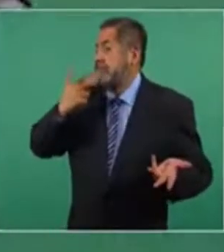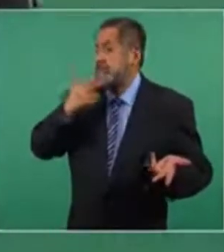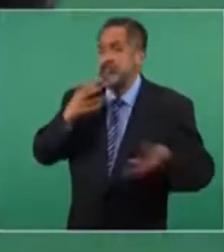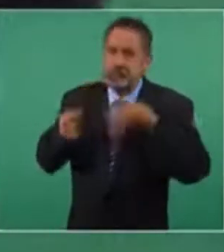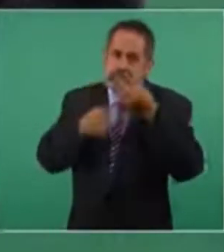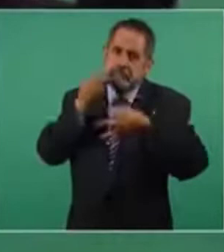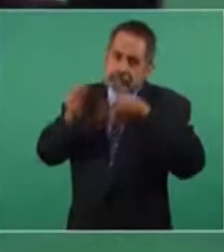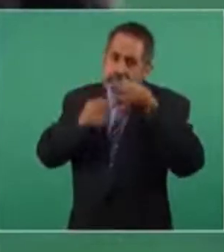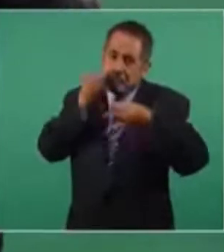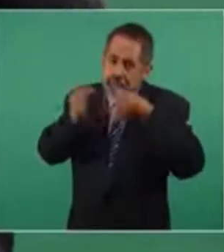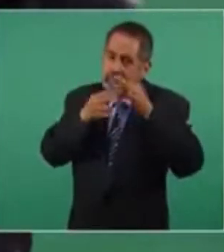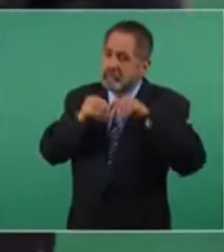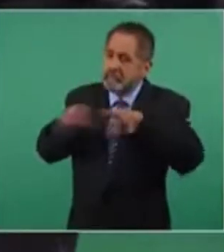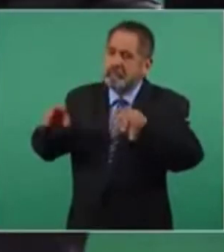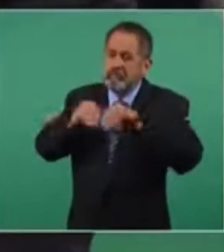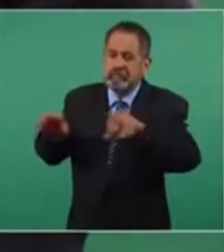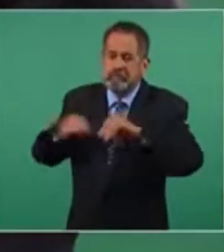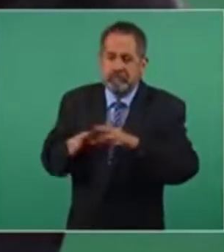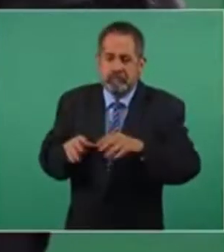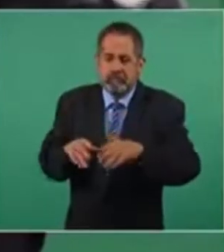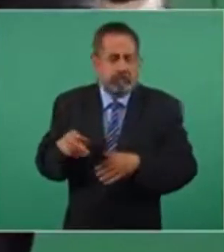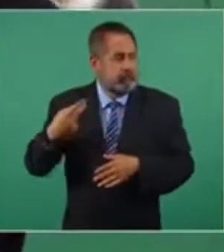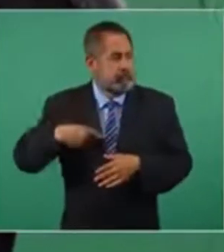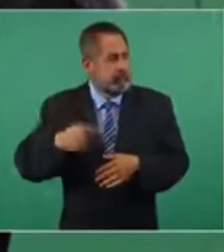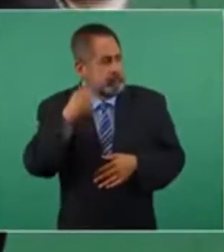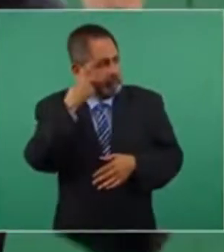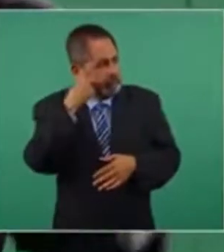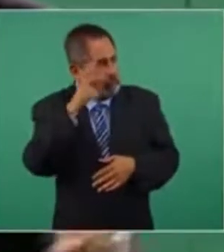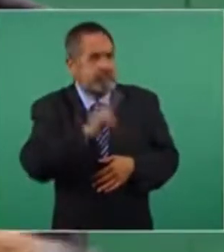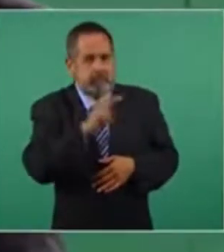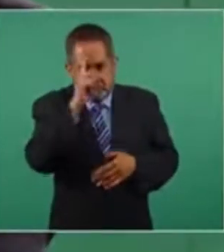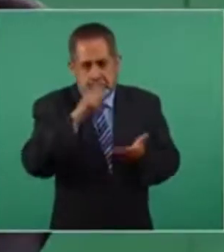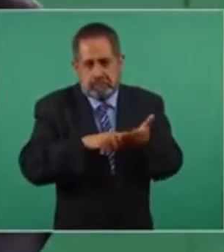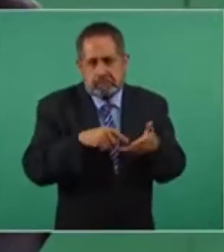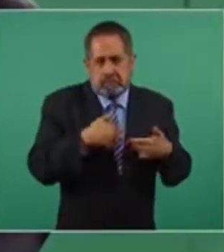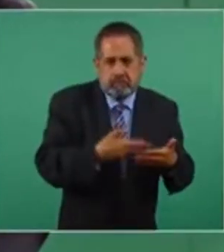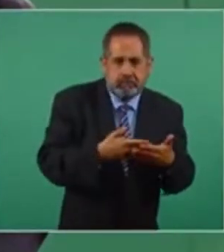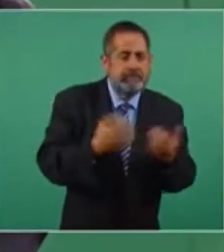Y con una gran difusión,